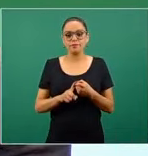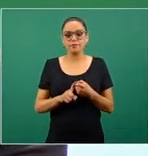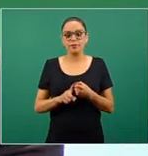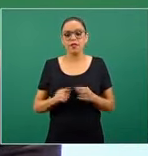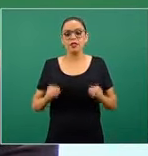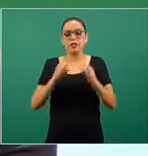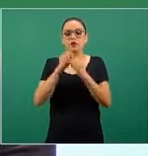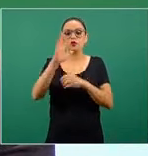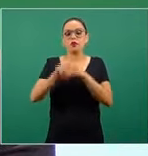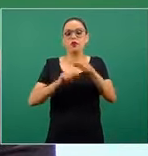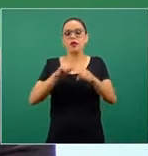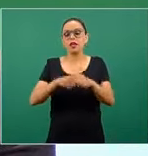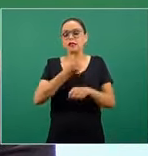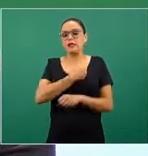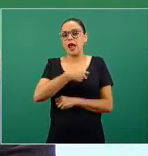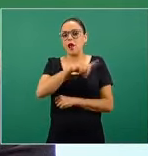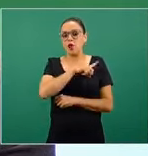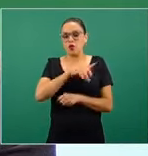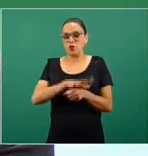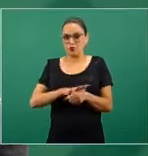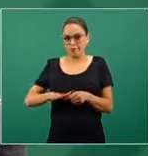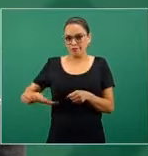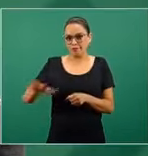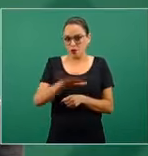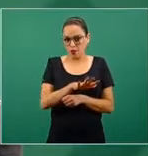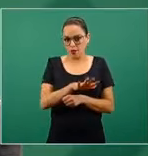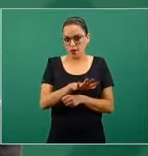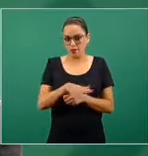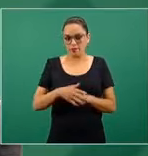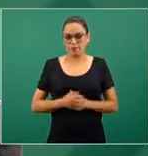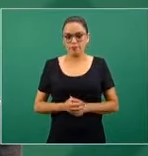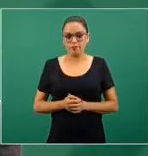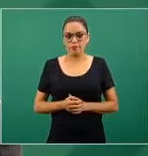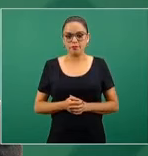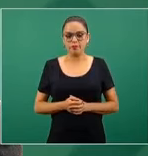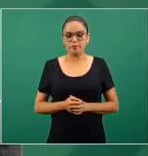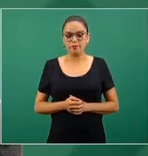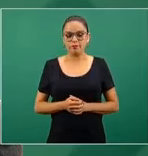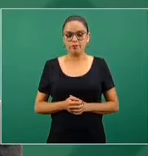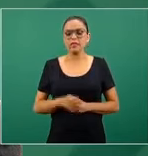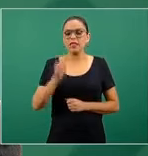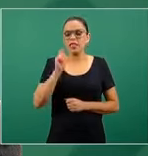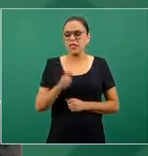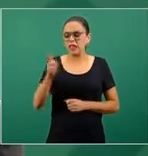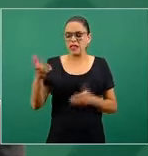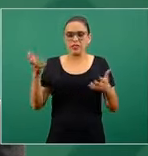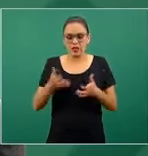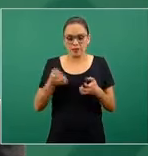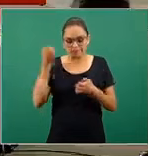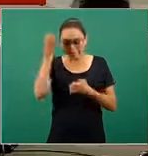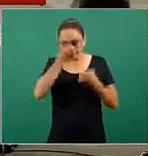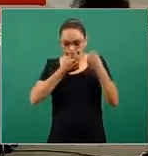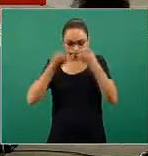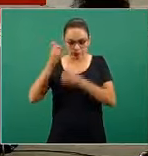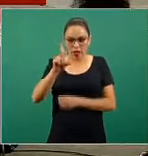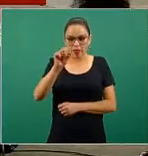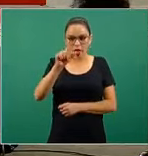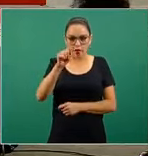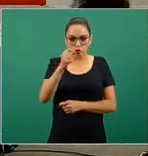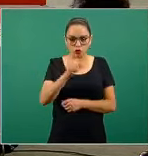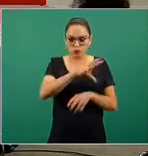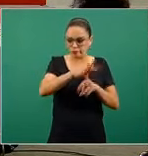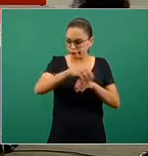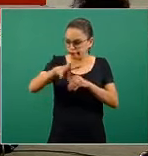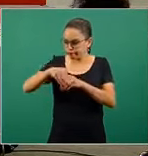Pública, que contribuyen a analizar científicamente los datos que se recaban. El sistema de información que